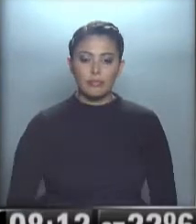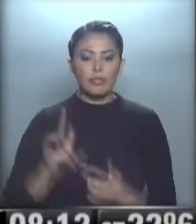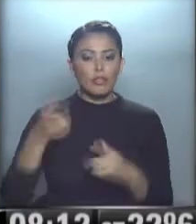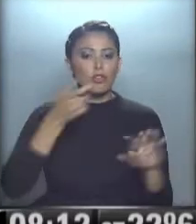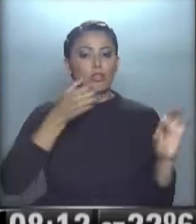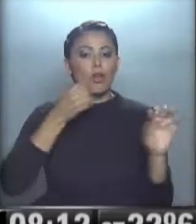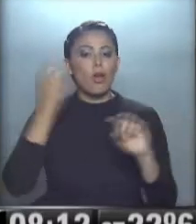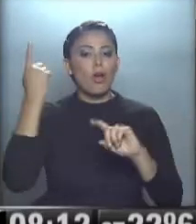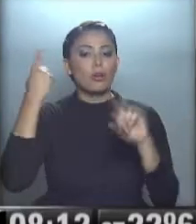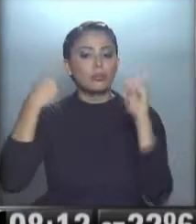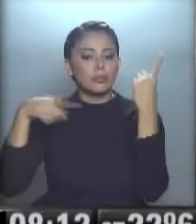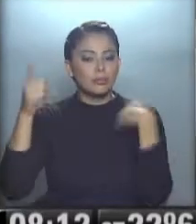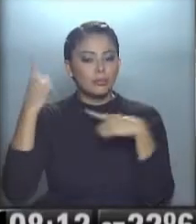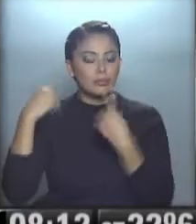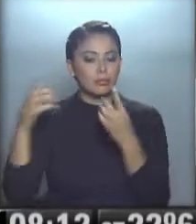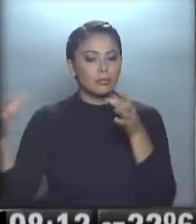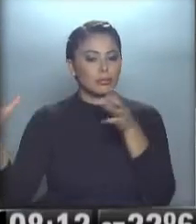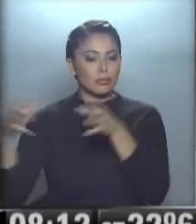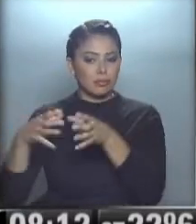operaciones realmente